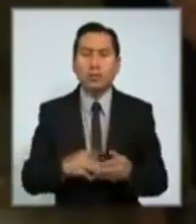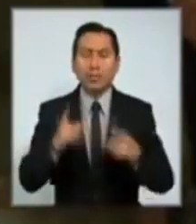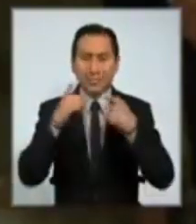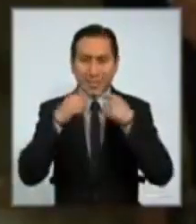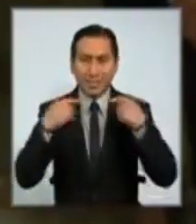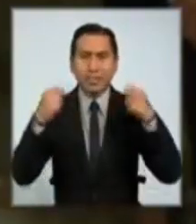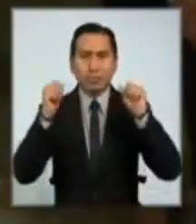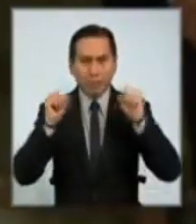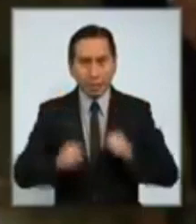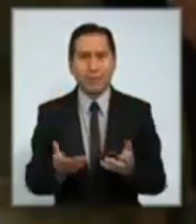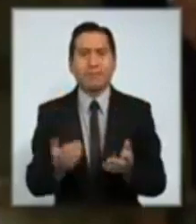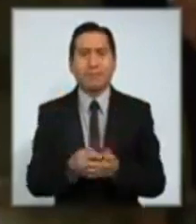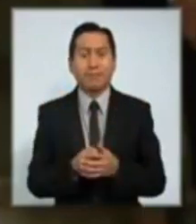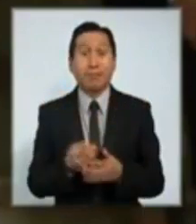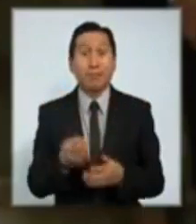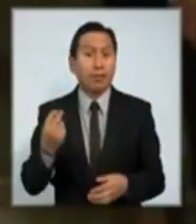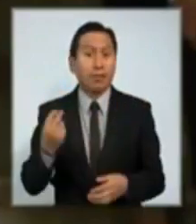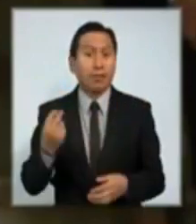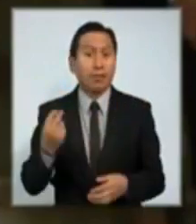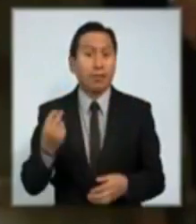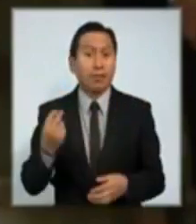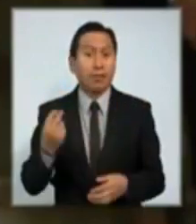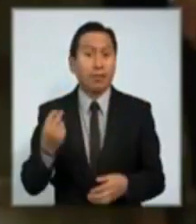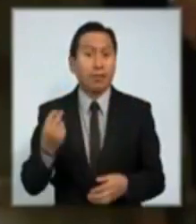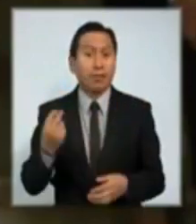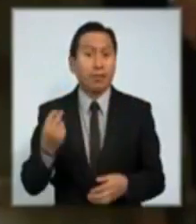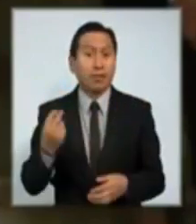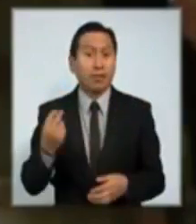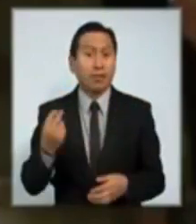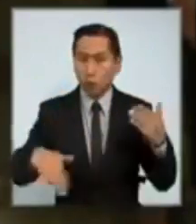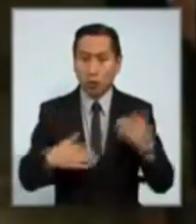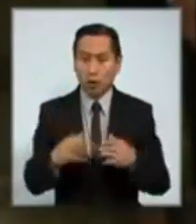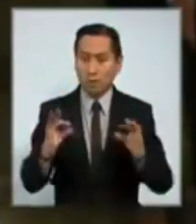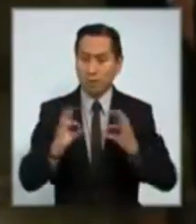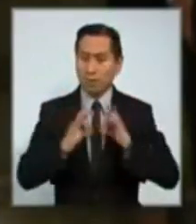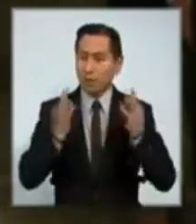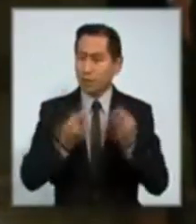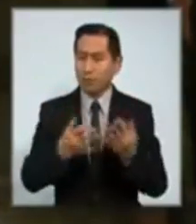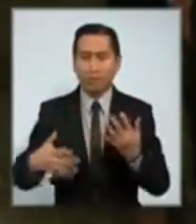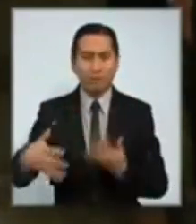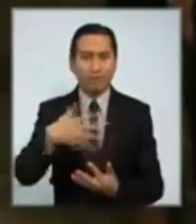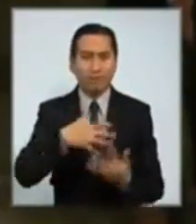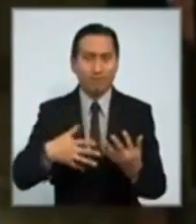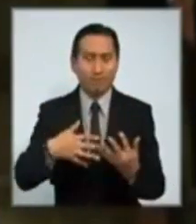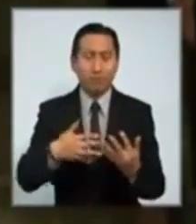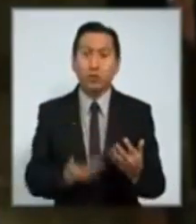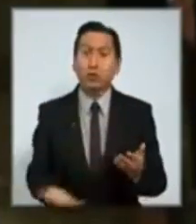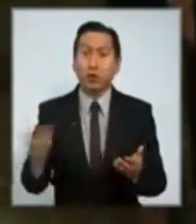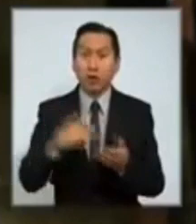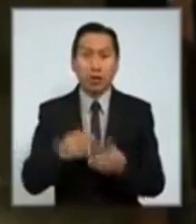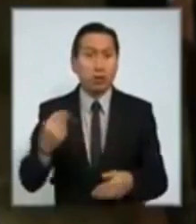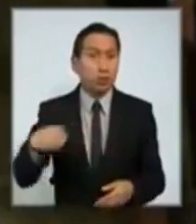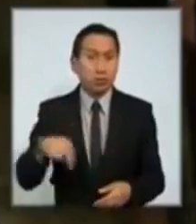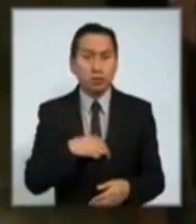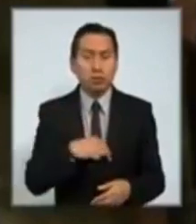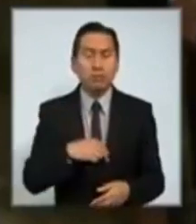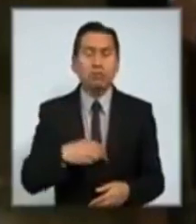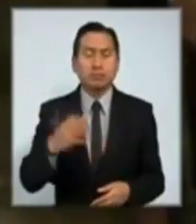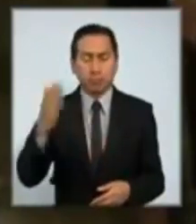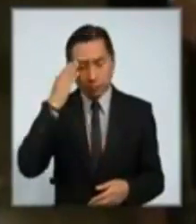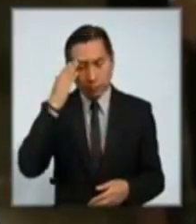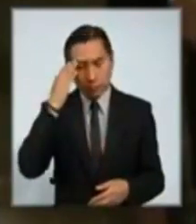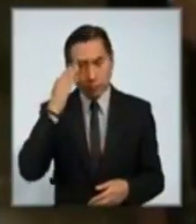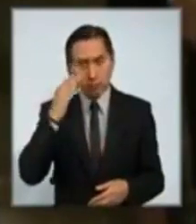sonreír. Volveremos a estar todos en familia. Volveremos y sabremos que